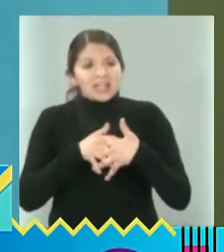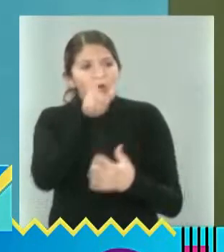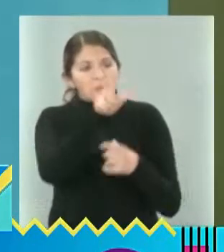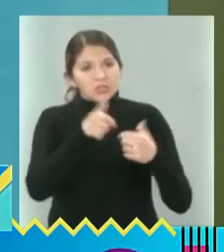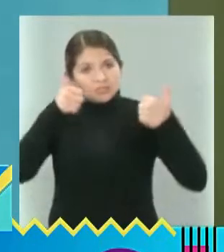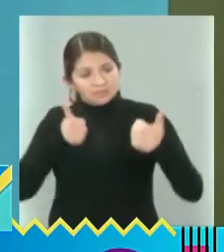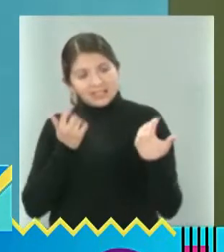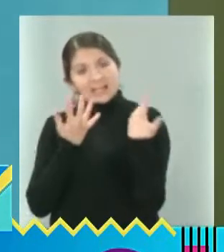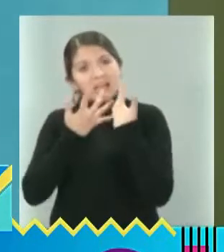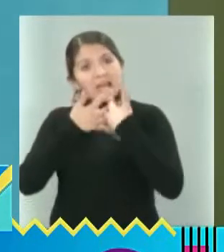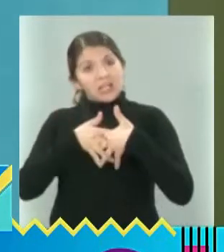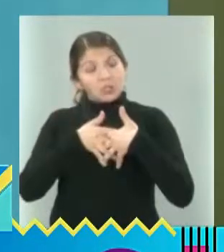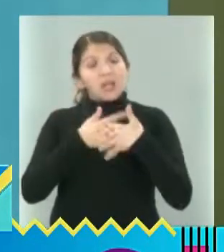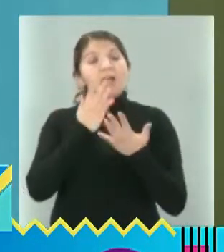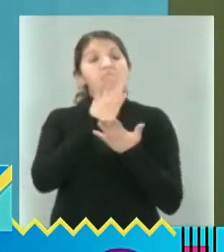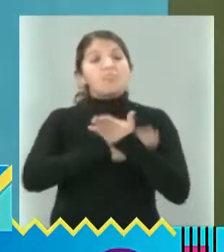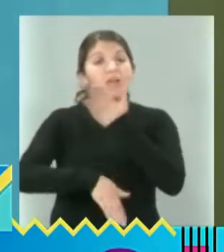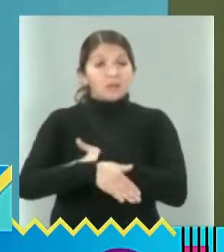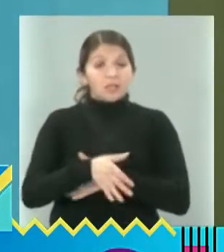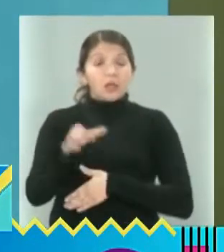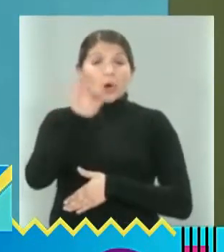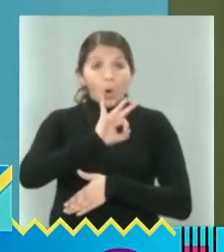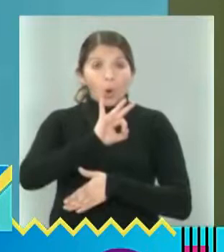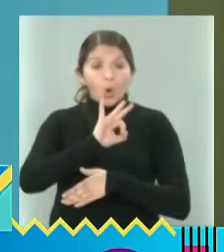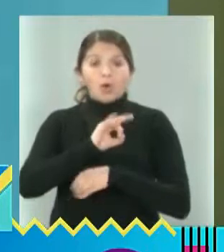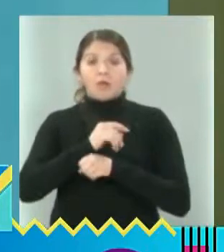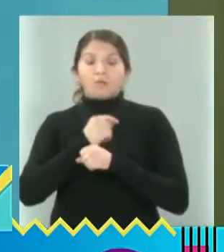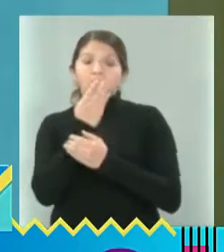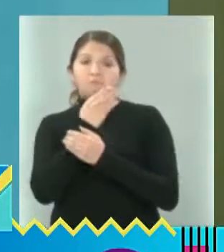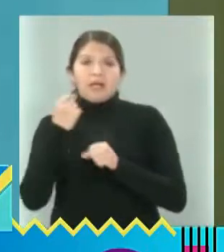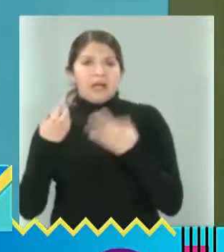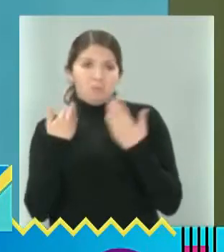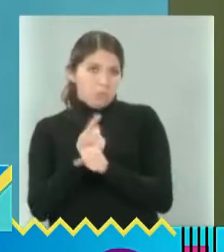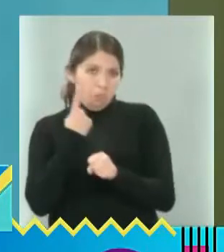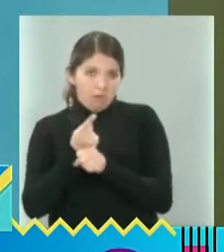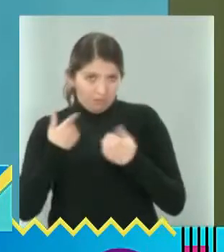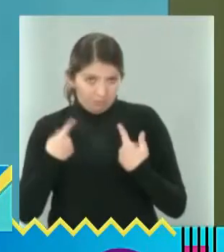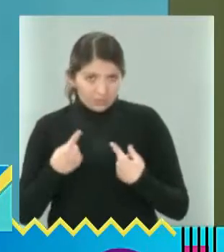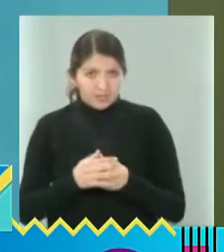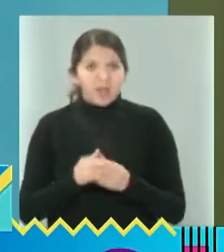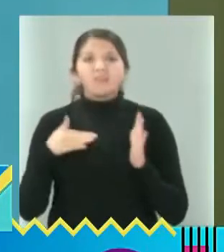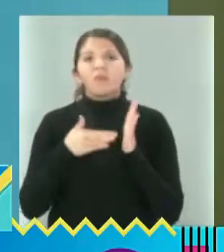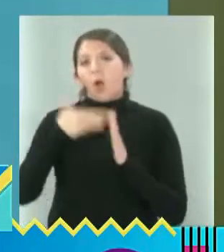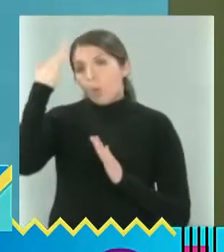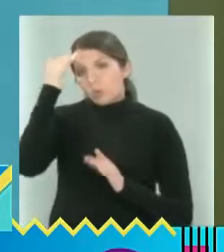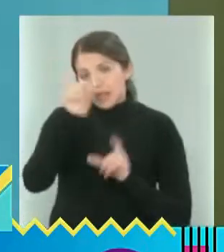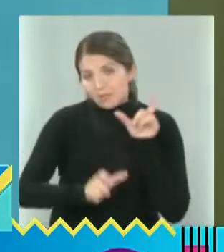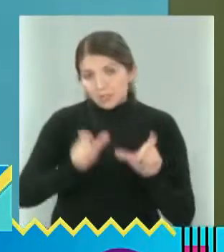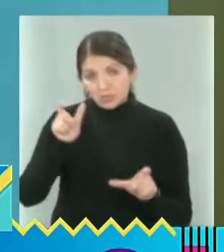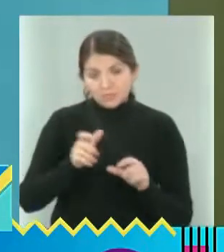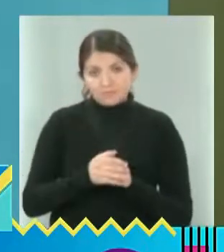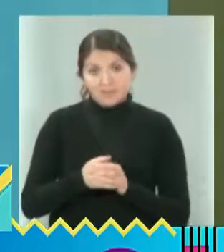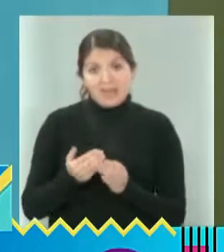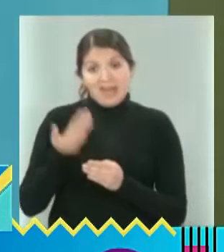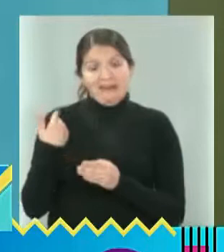que en definitiva muchas veces la discapacidad o la incapacidad la tiene el otro, ¿no? Esto de un déficit cultural que decía Carlos recién me decía